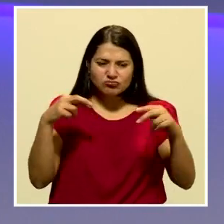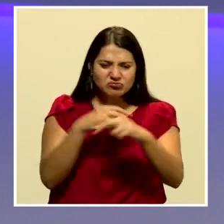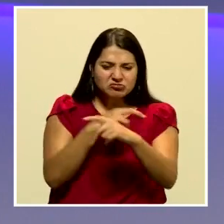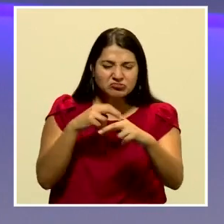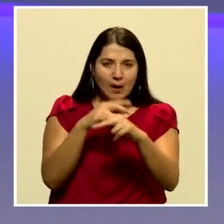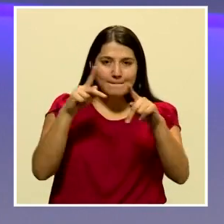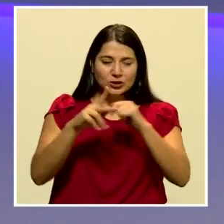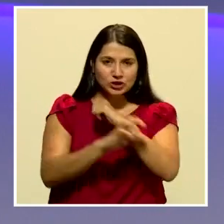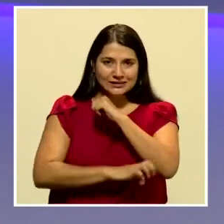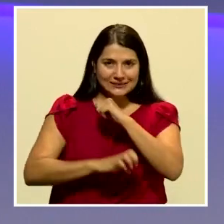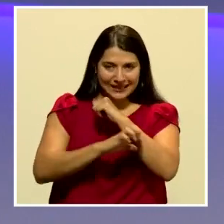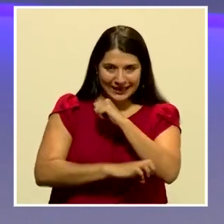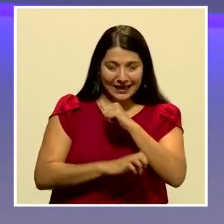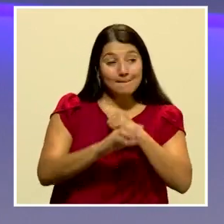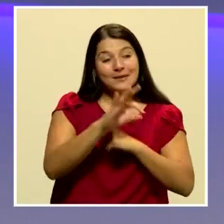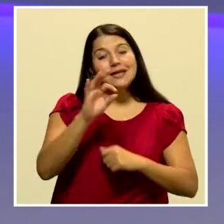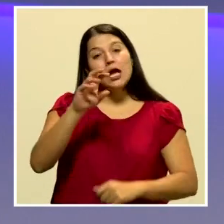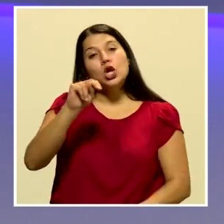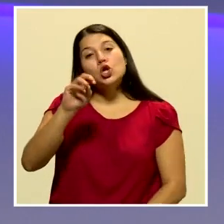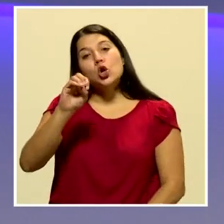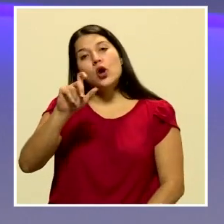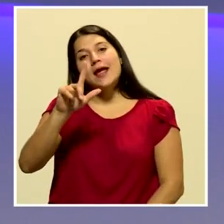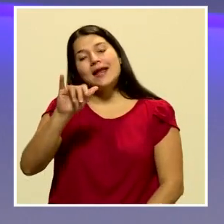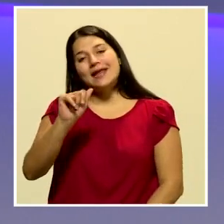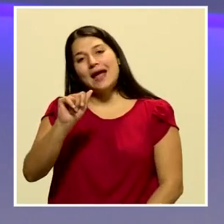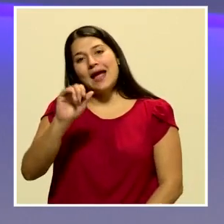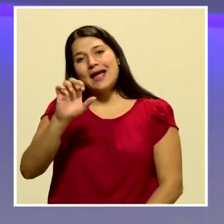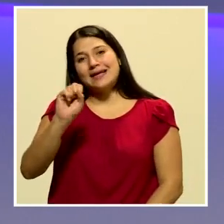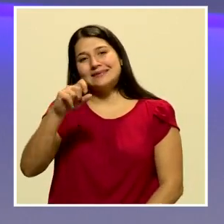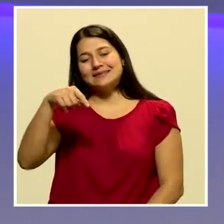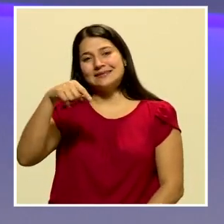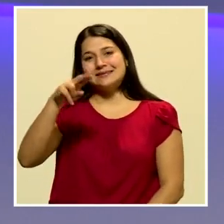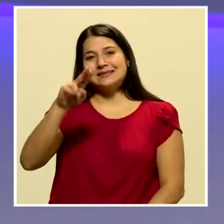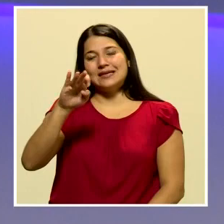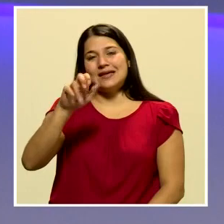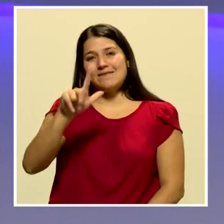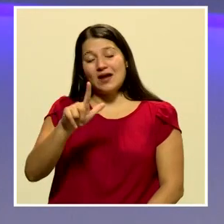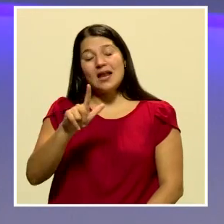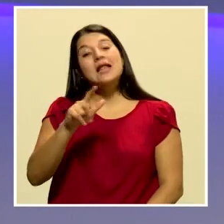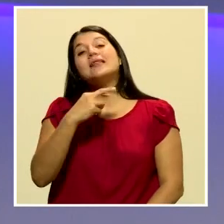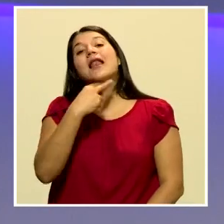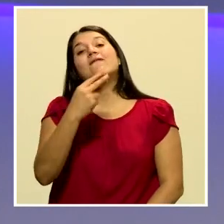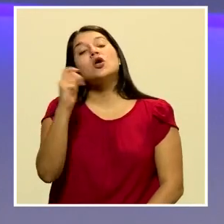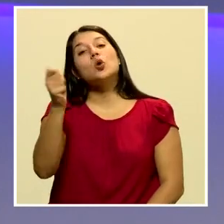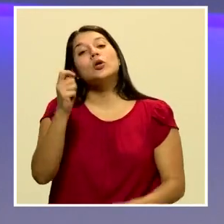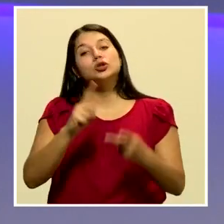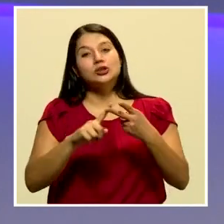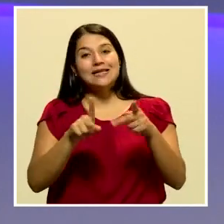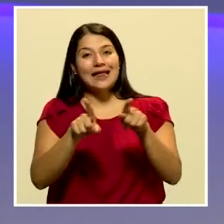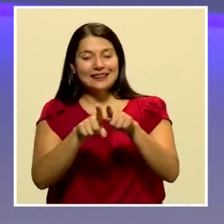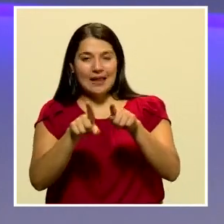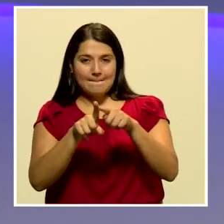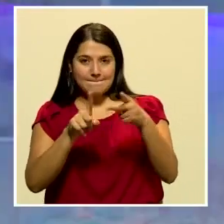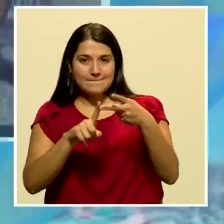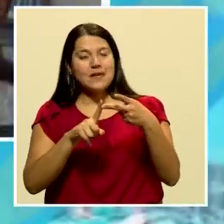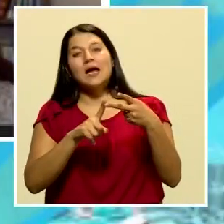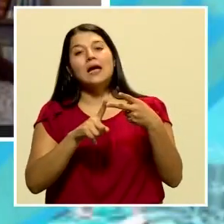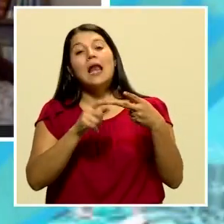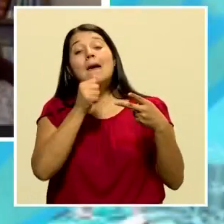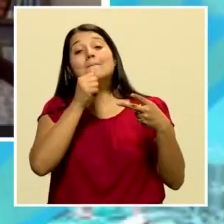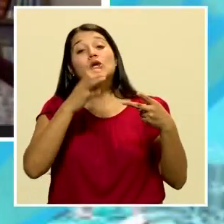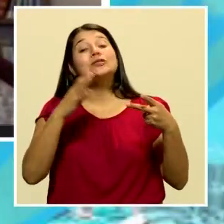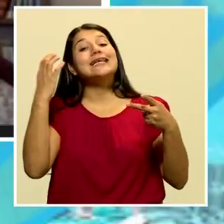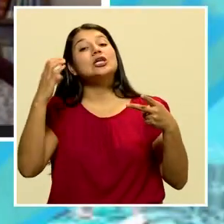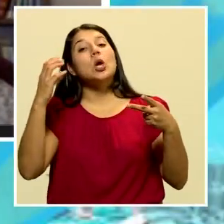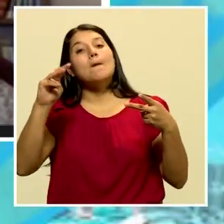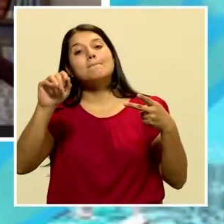Esquivel, de La Voz de Guanacaste, y, perdonen el calificativo, a la legendaria periodista colombiana